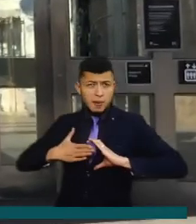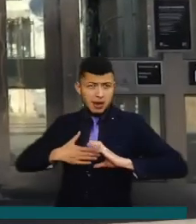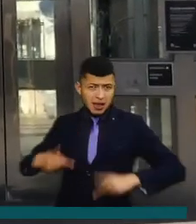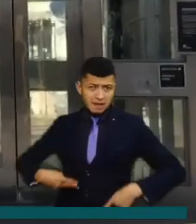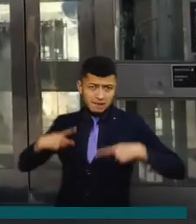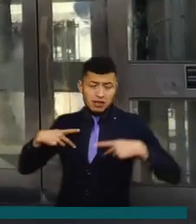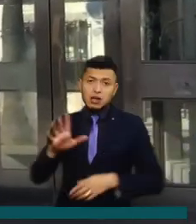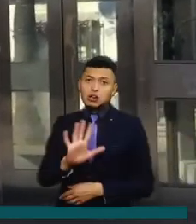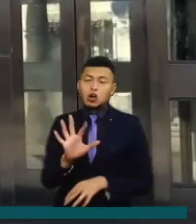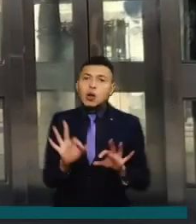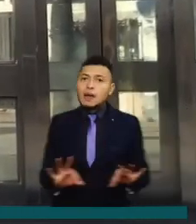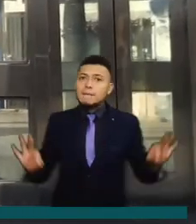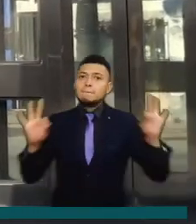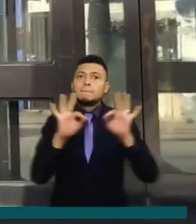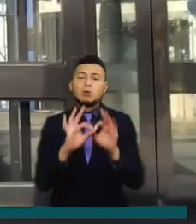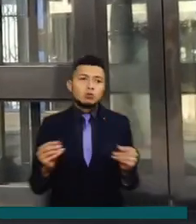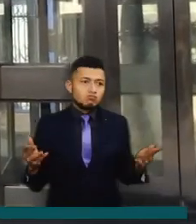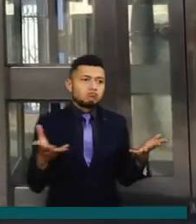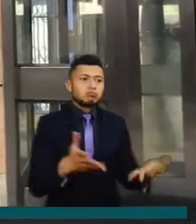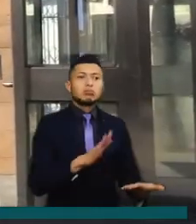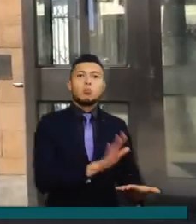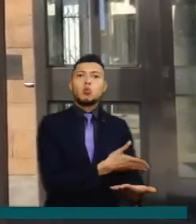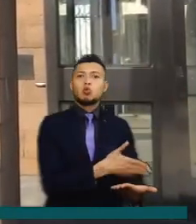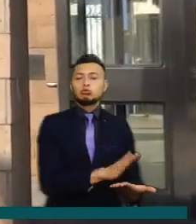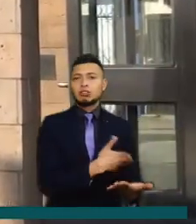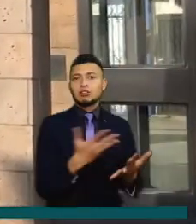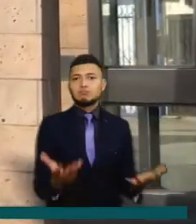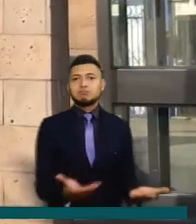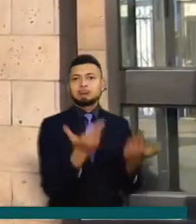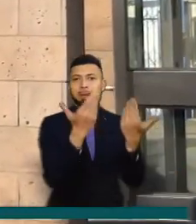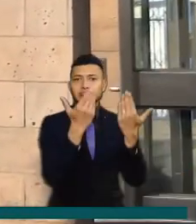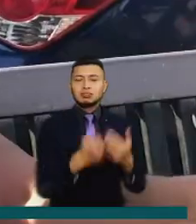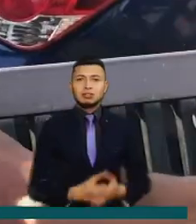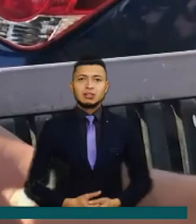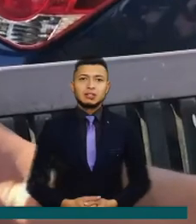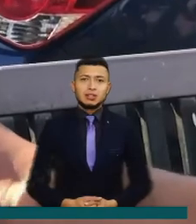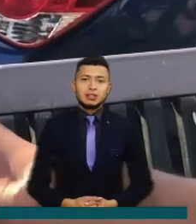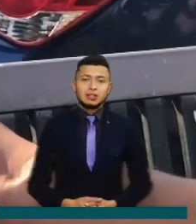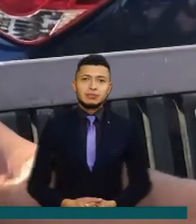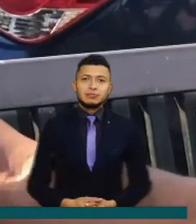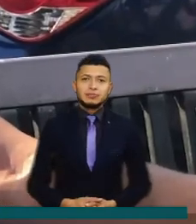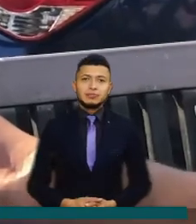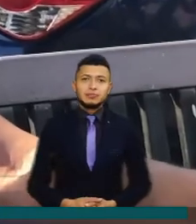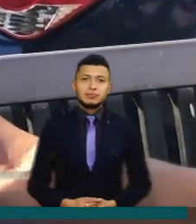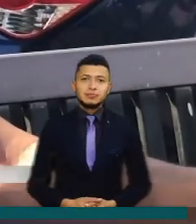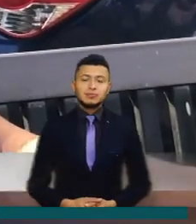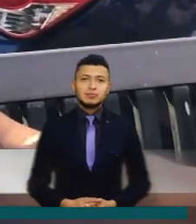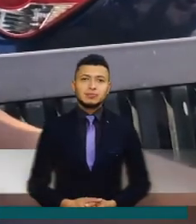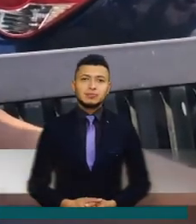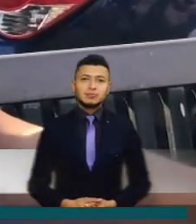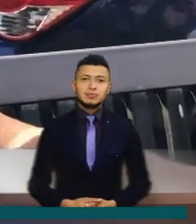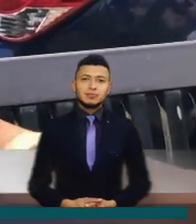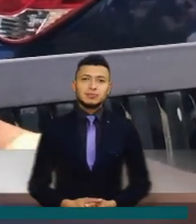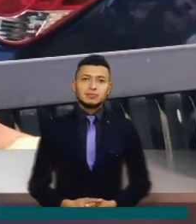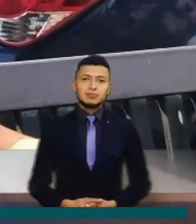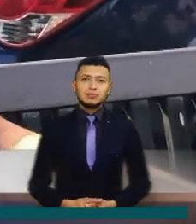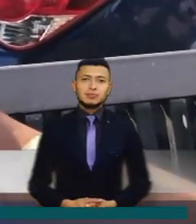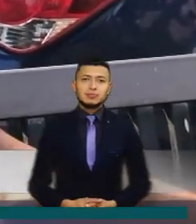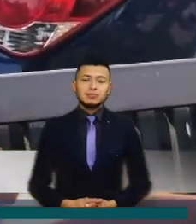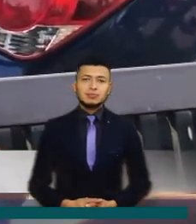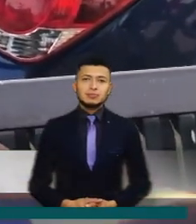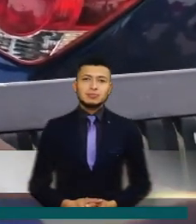su contribución a la música mexicana. Sí es cuestión de la popularidad que tuvo